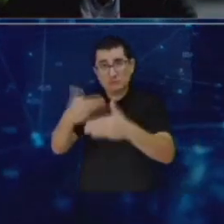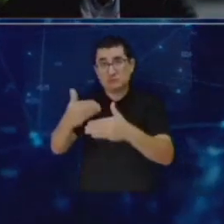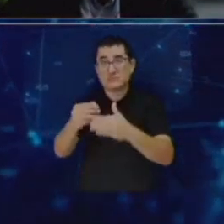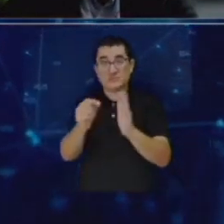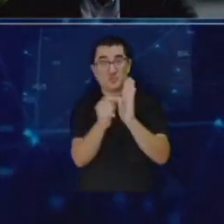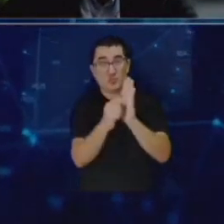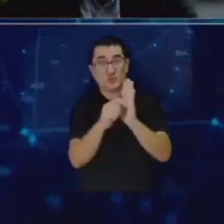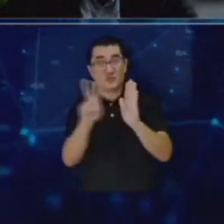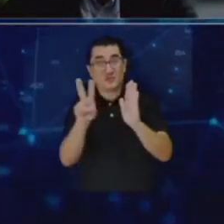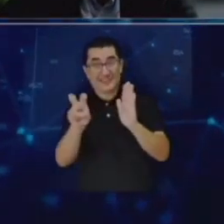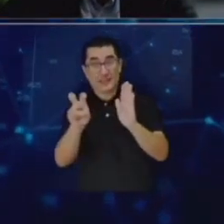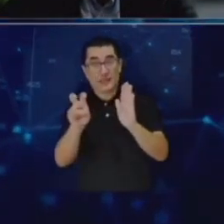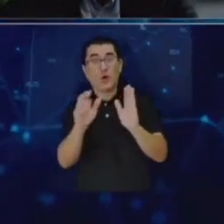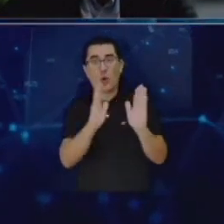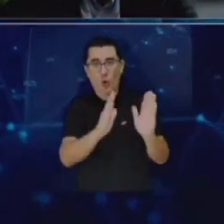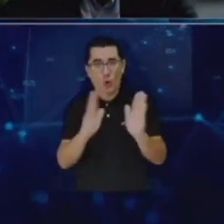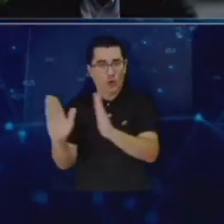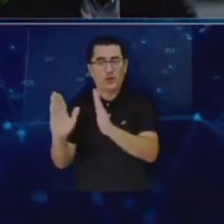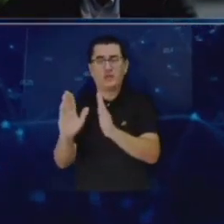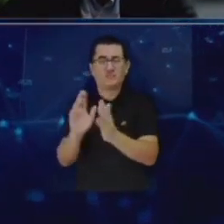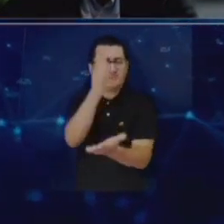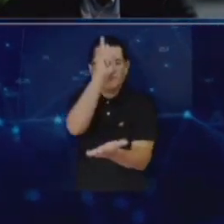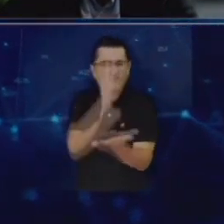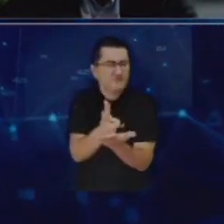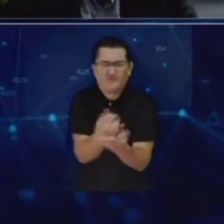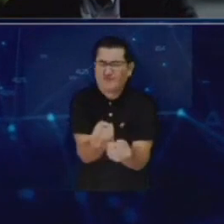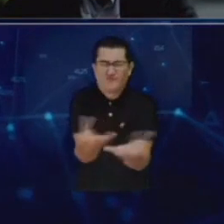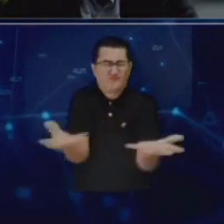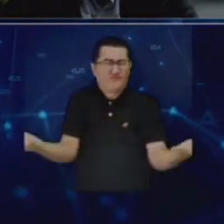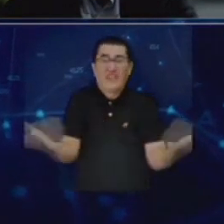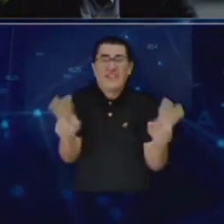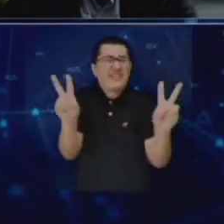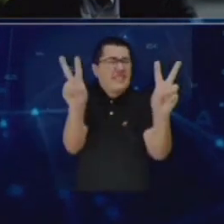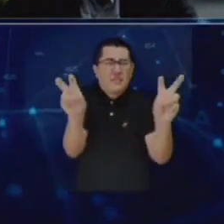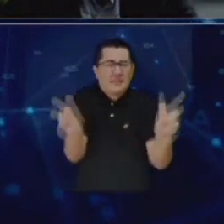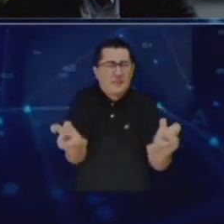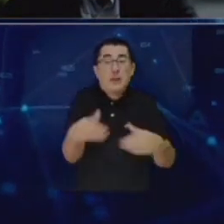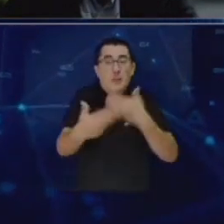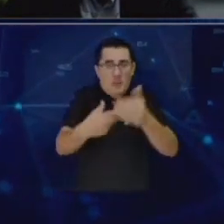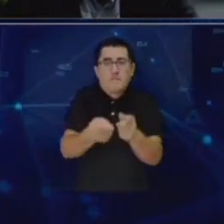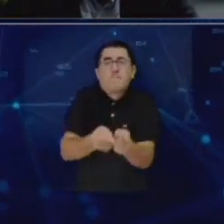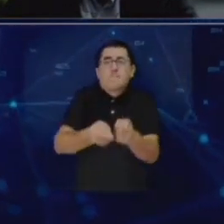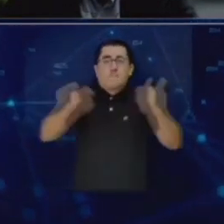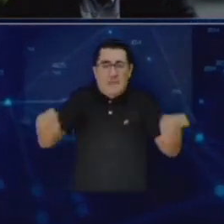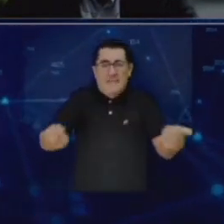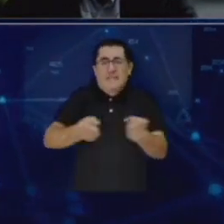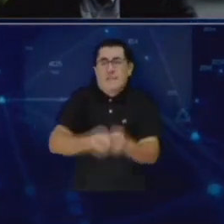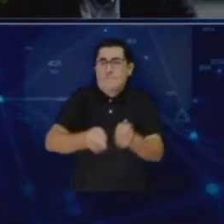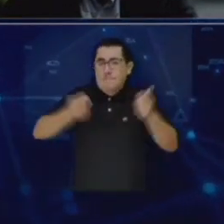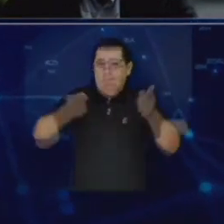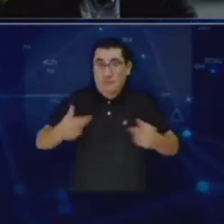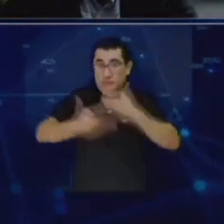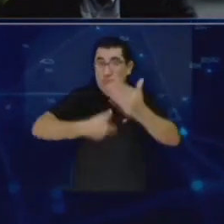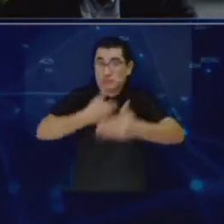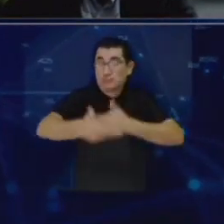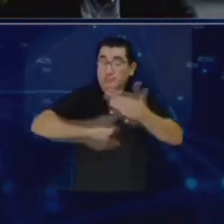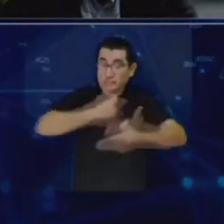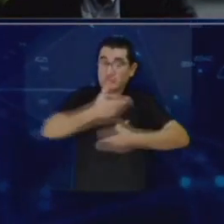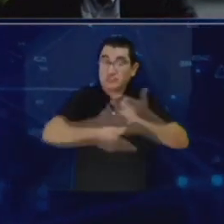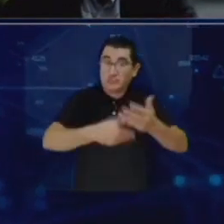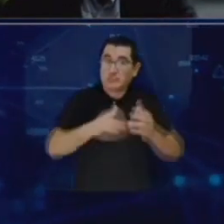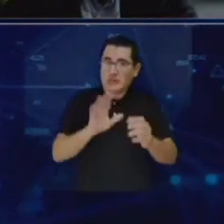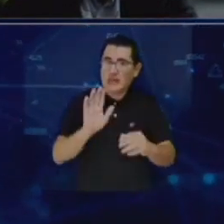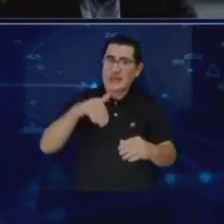del día incluye una diversidad de temas, los cuales irán ampliándose en el camino para la